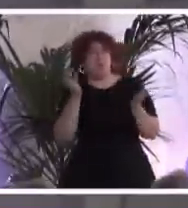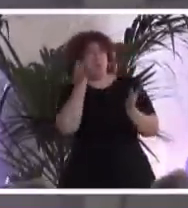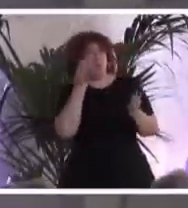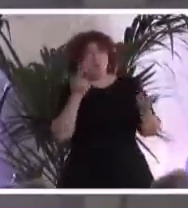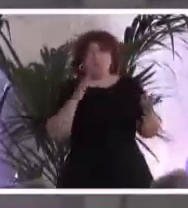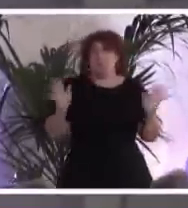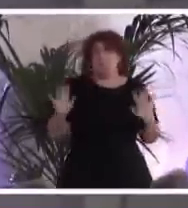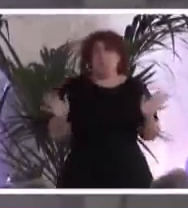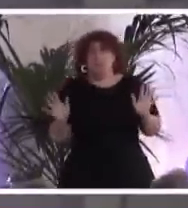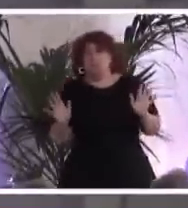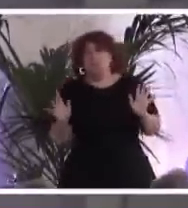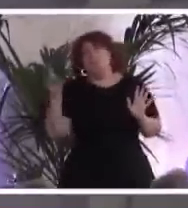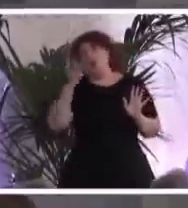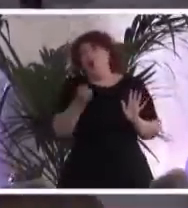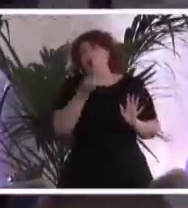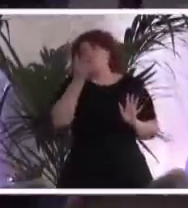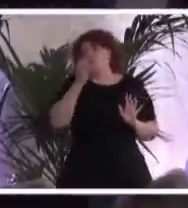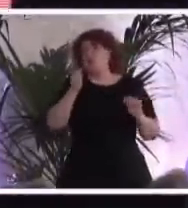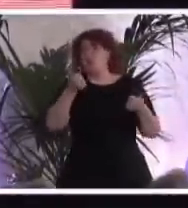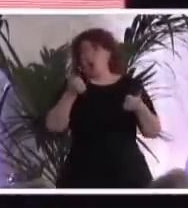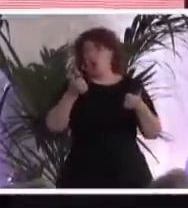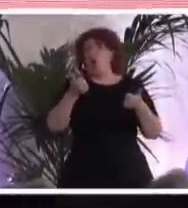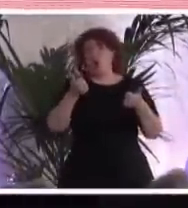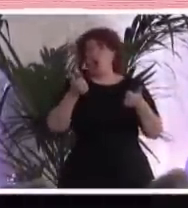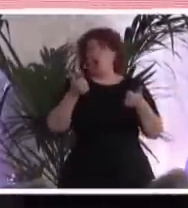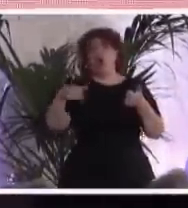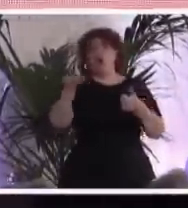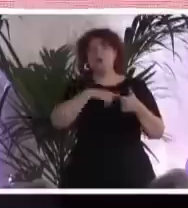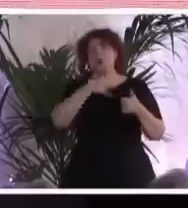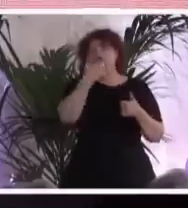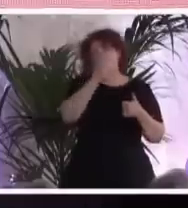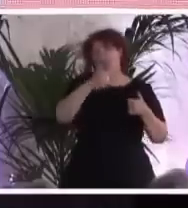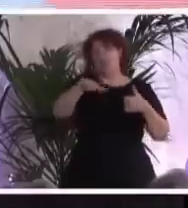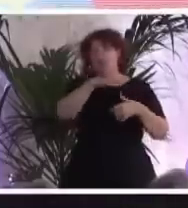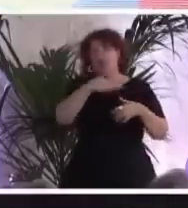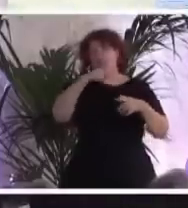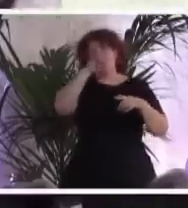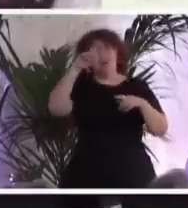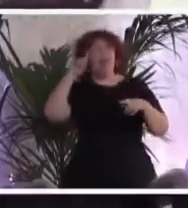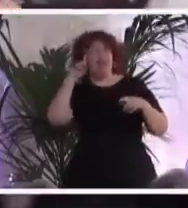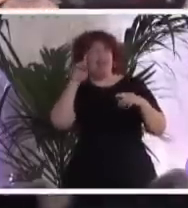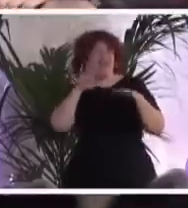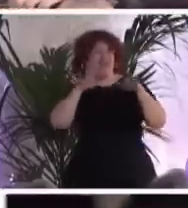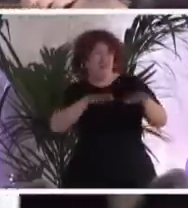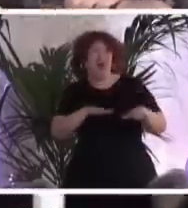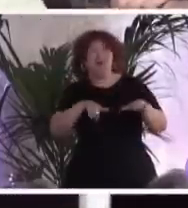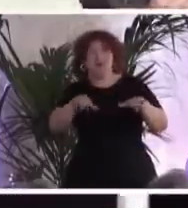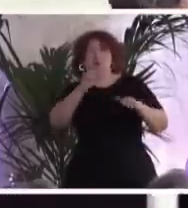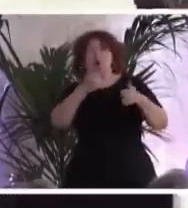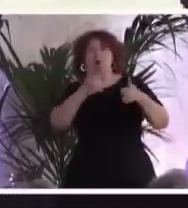responde hombre Florentino agitó a todos los forofos socialistas del Real Madrid pero no recibí presiones del partido